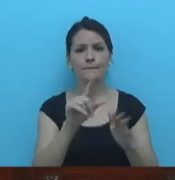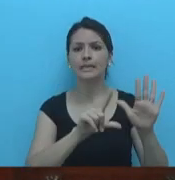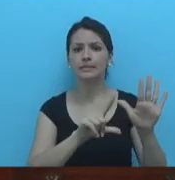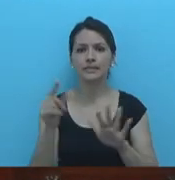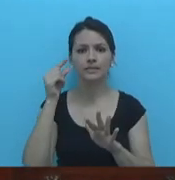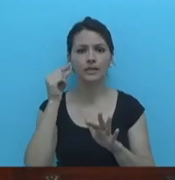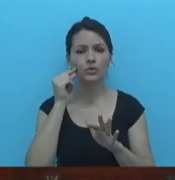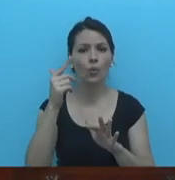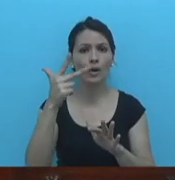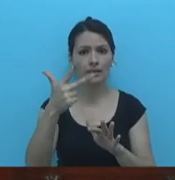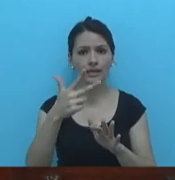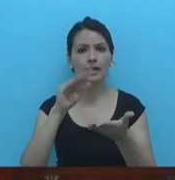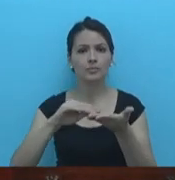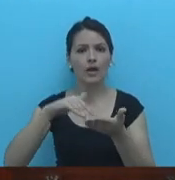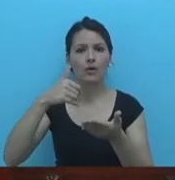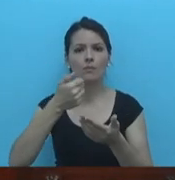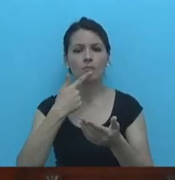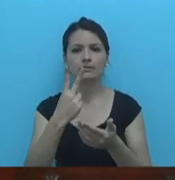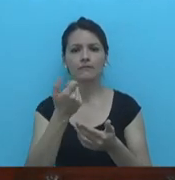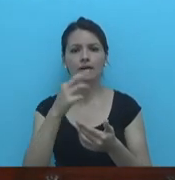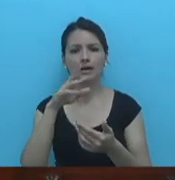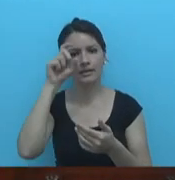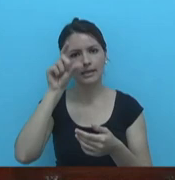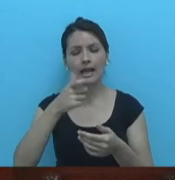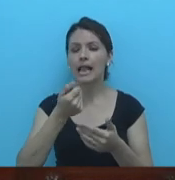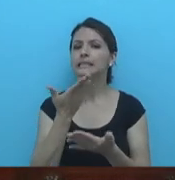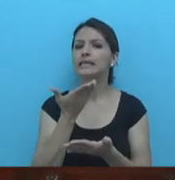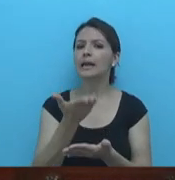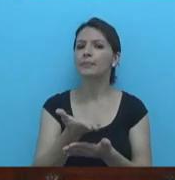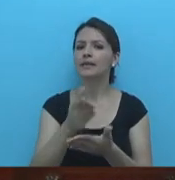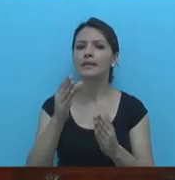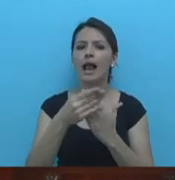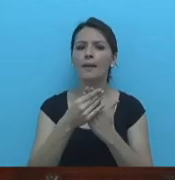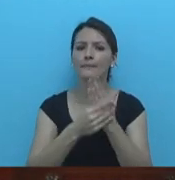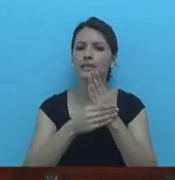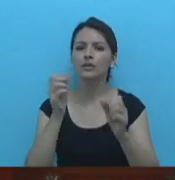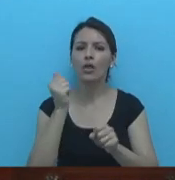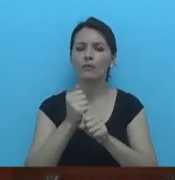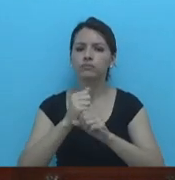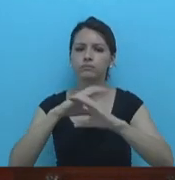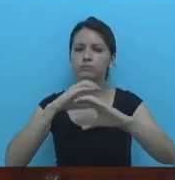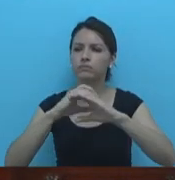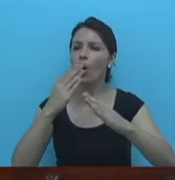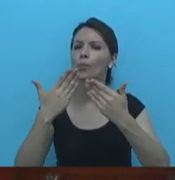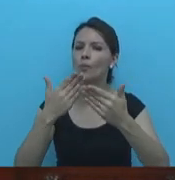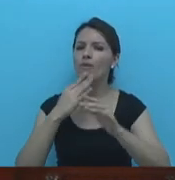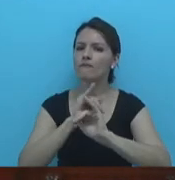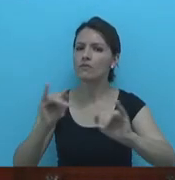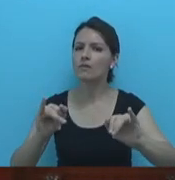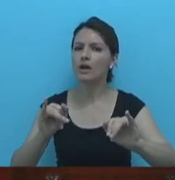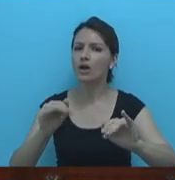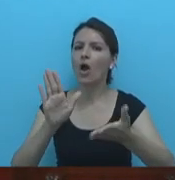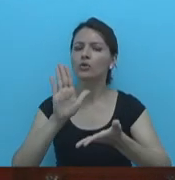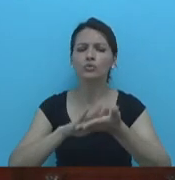33.743 del diputado Más Varela, por el cual se solicita a través del Ministerio de Infraestructura y Transporte disponga informar